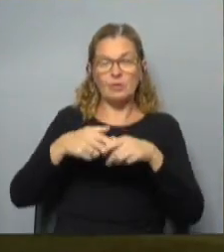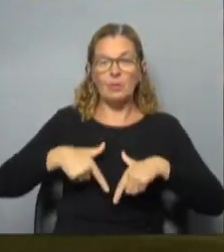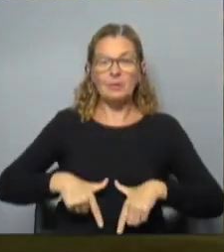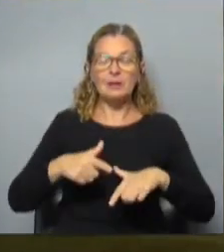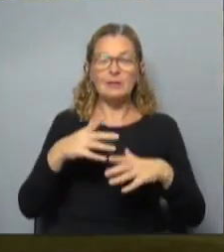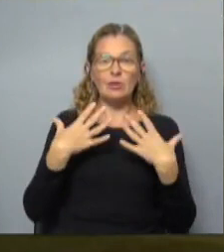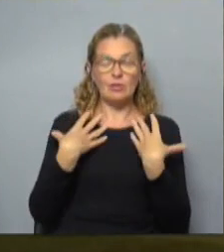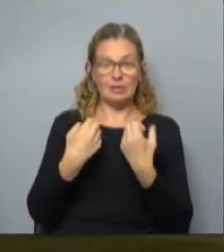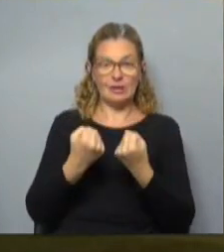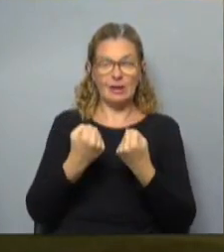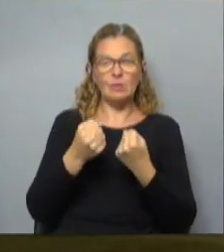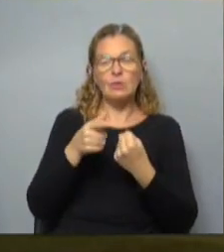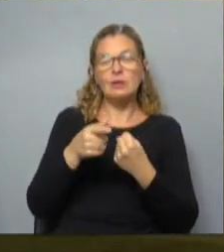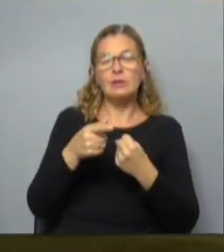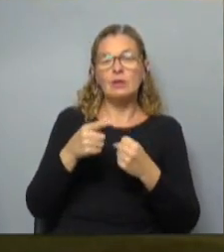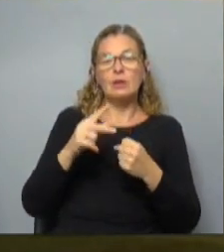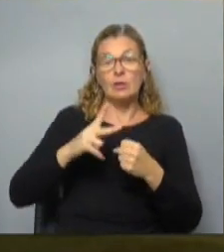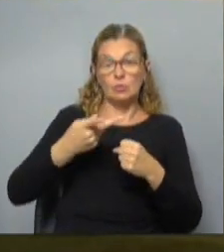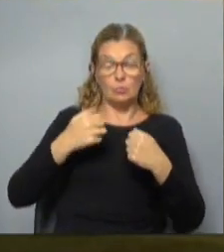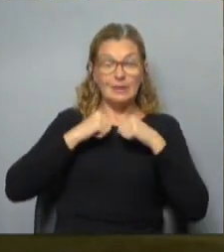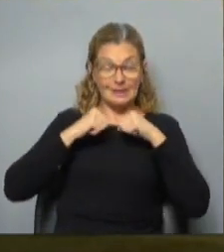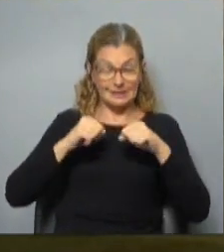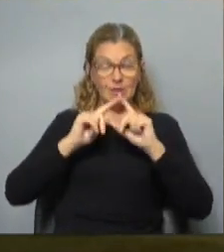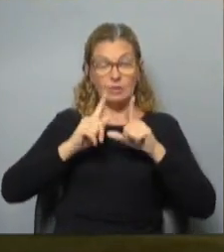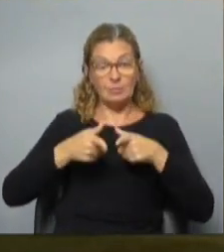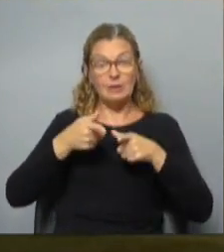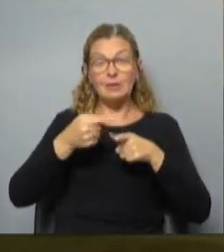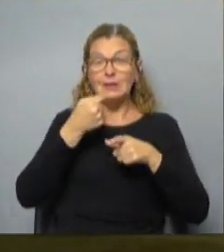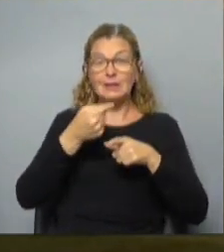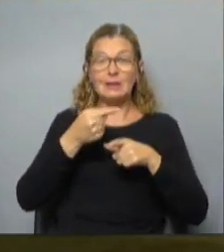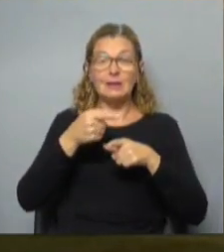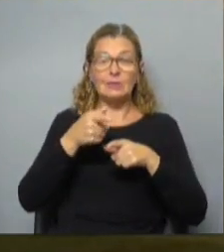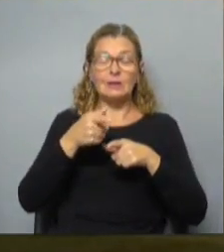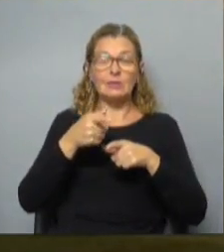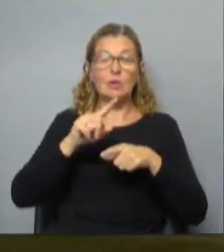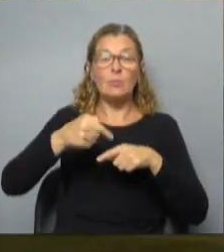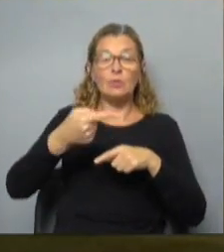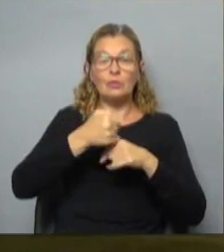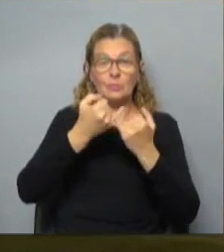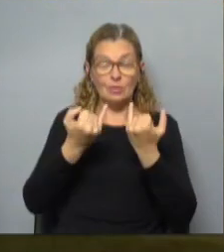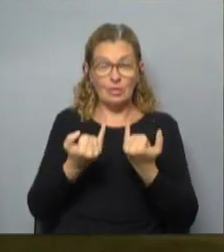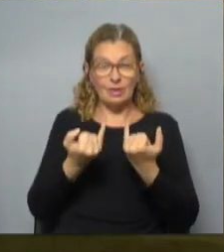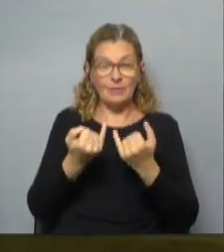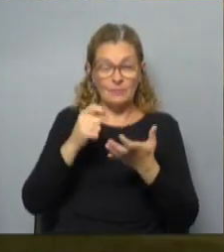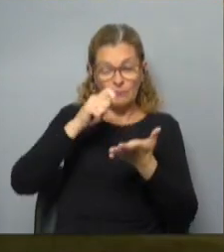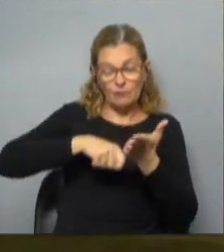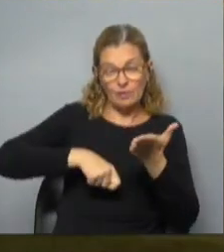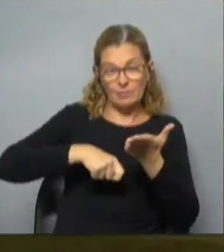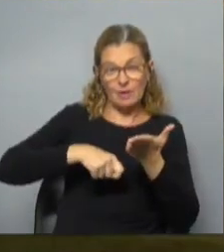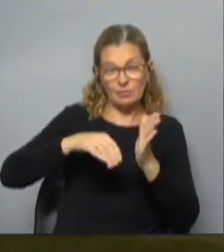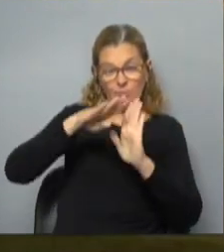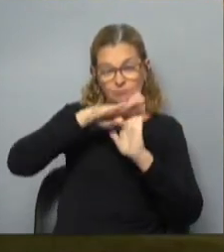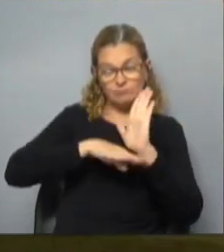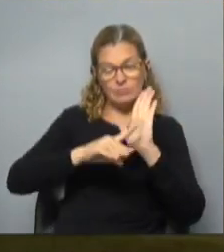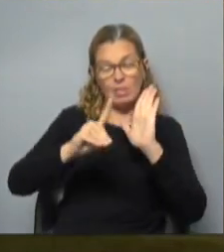salinas y también el subsecretario joselito adrián donde en definitiva definieron que los próximos días se va a estar firmando el decreto que